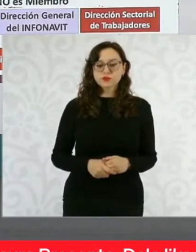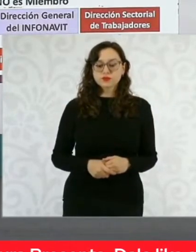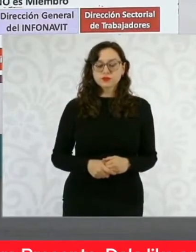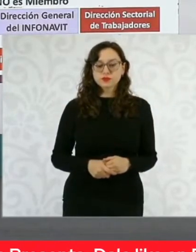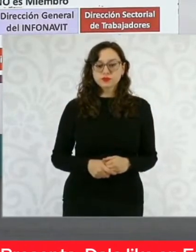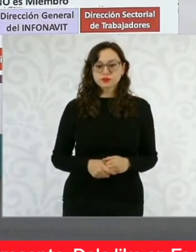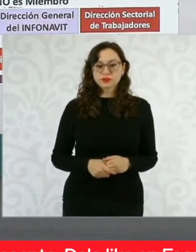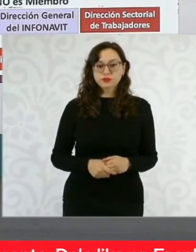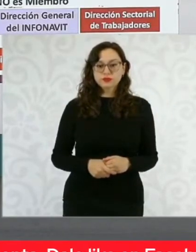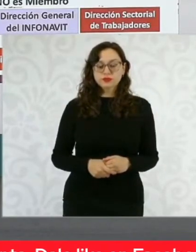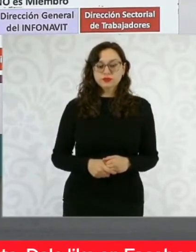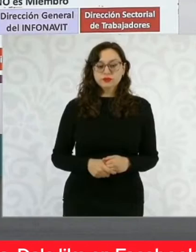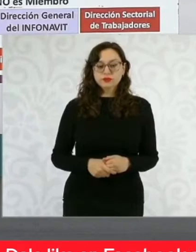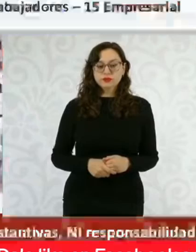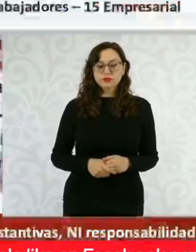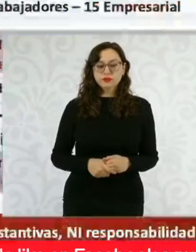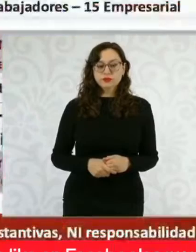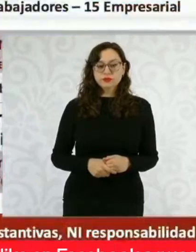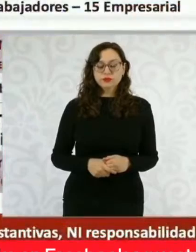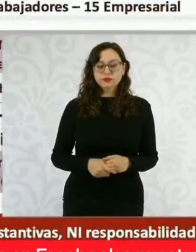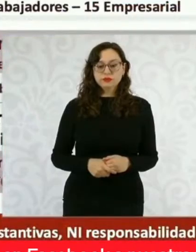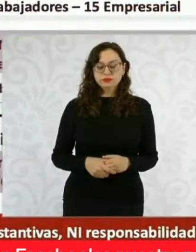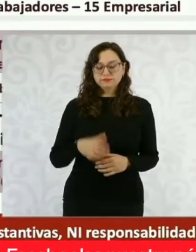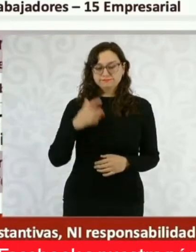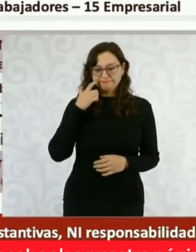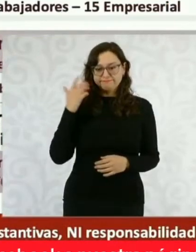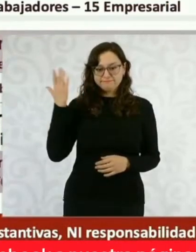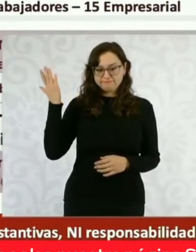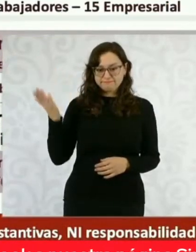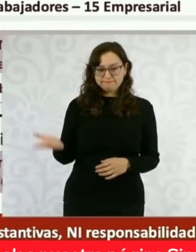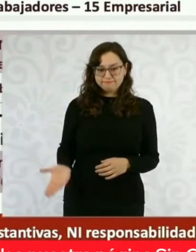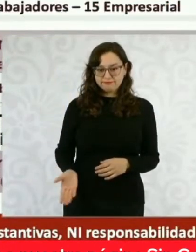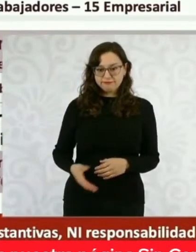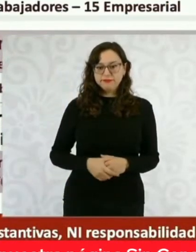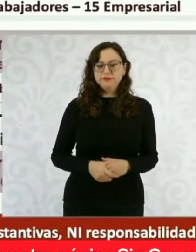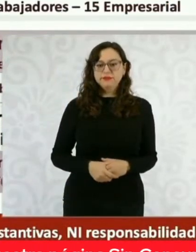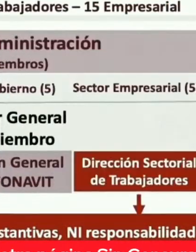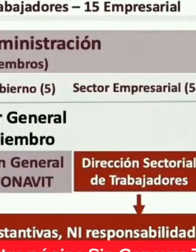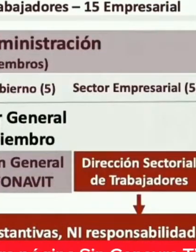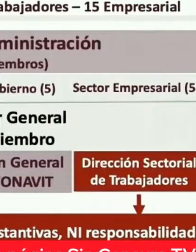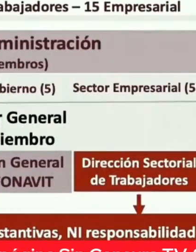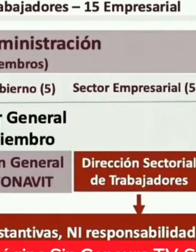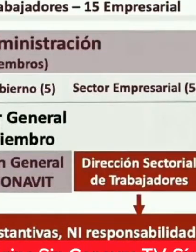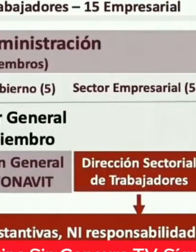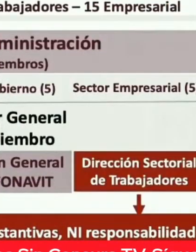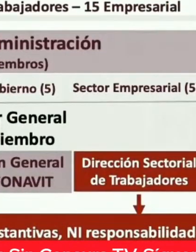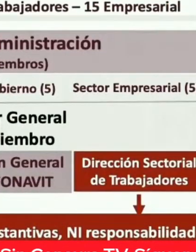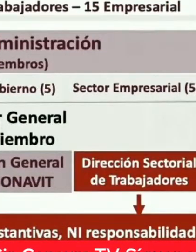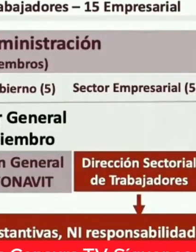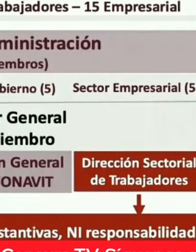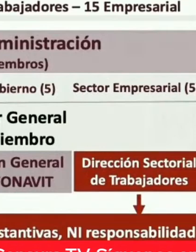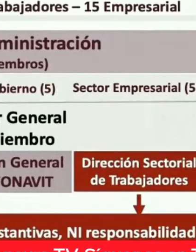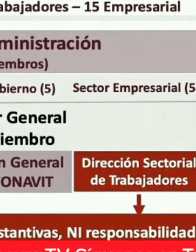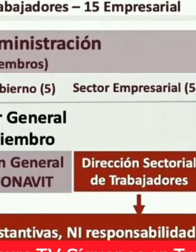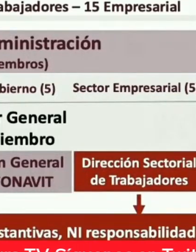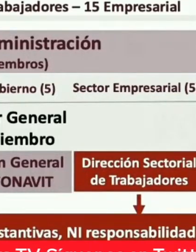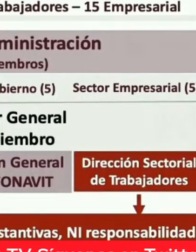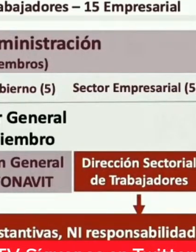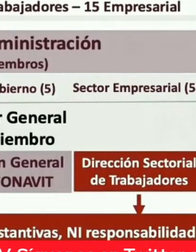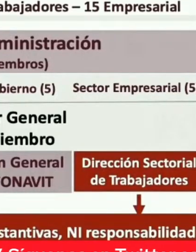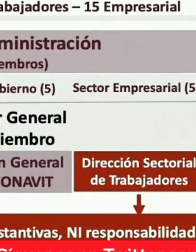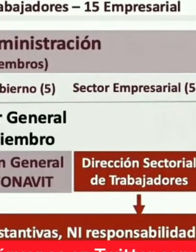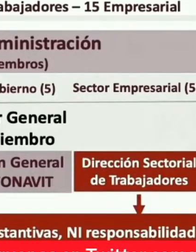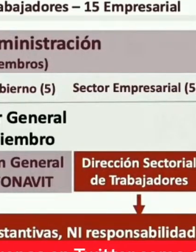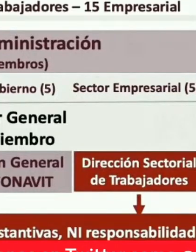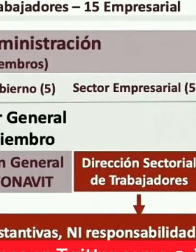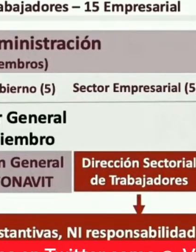establecemos una comparación actual. Esto es lo que hoy hace diferencia entre